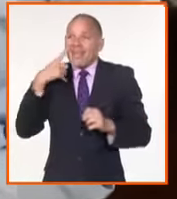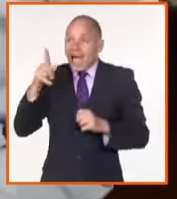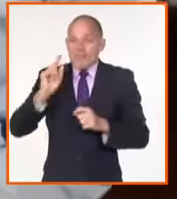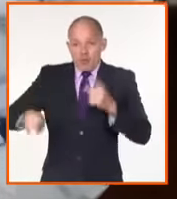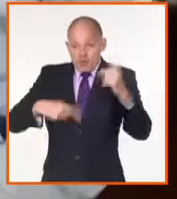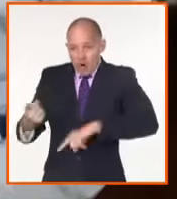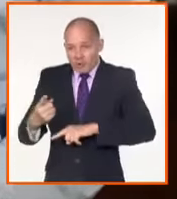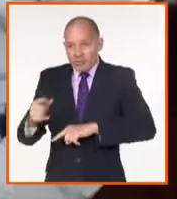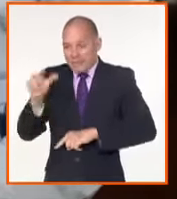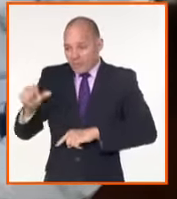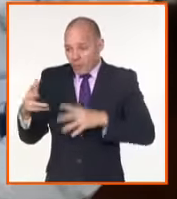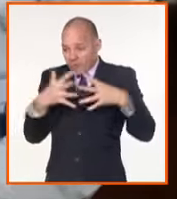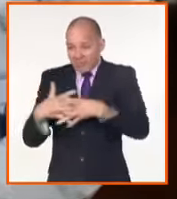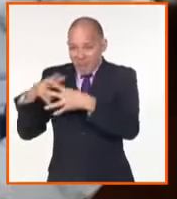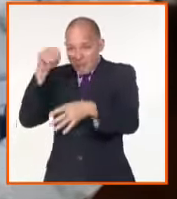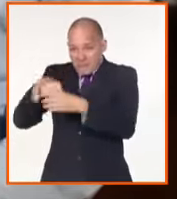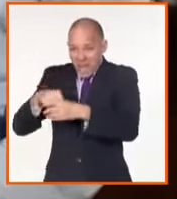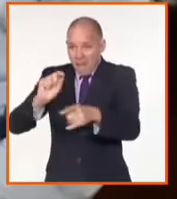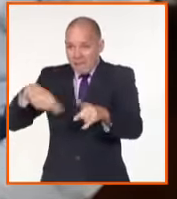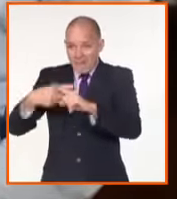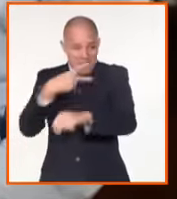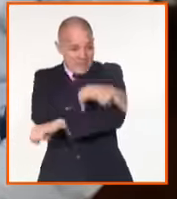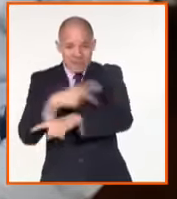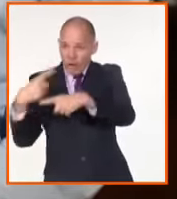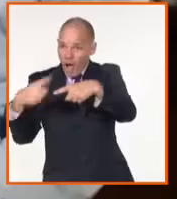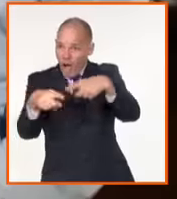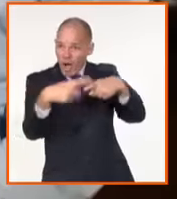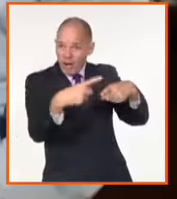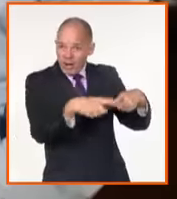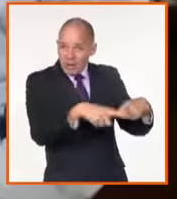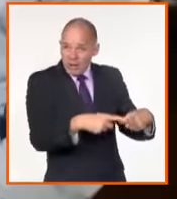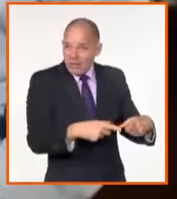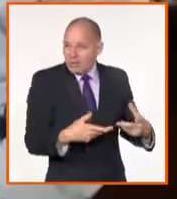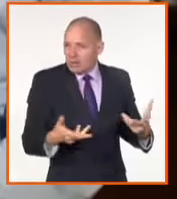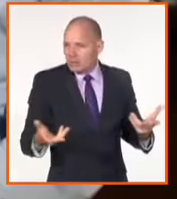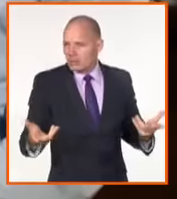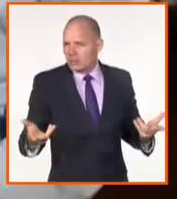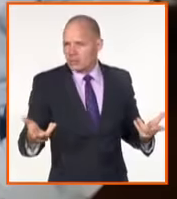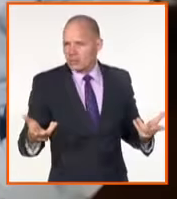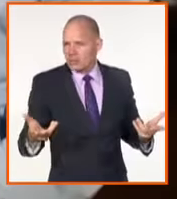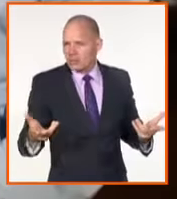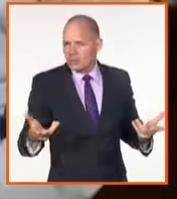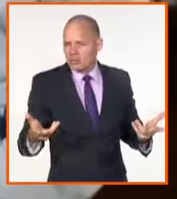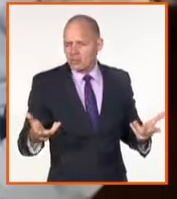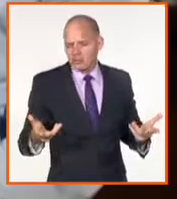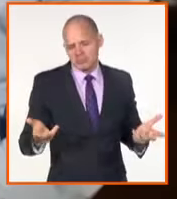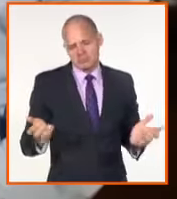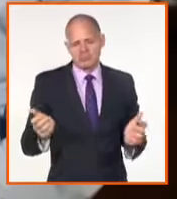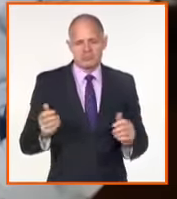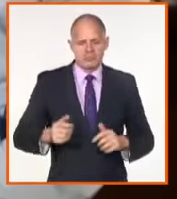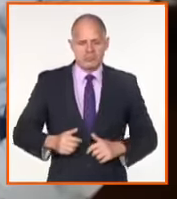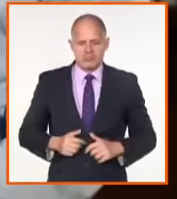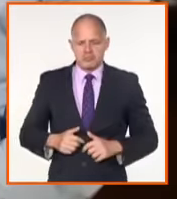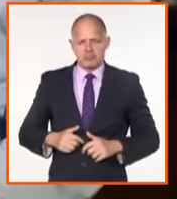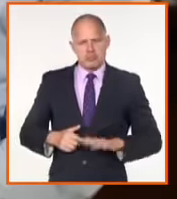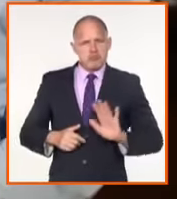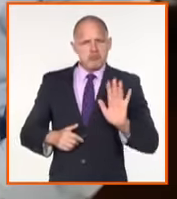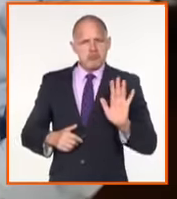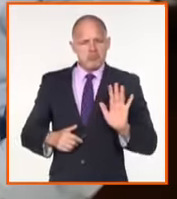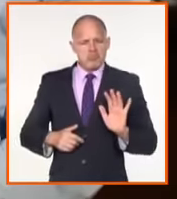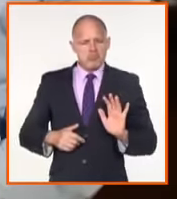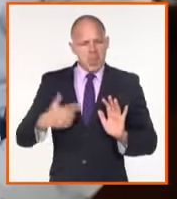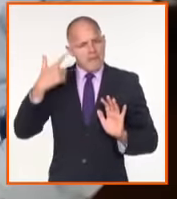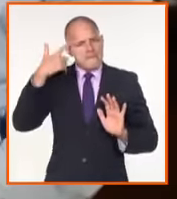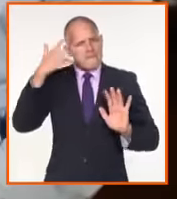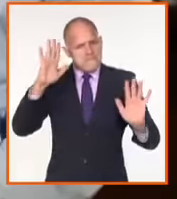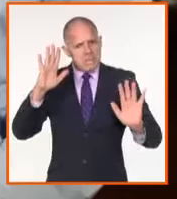del planeta? Entonces yo creo que la elección de Cuba